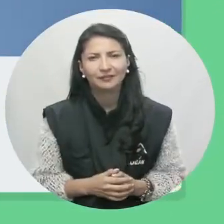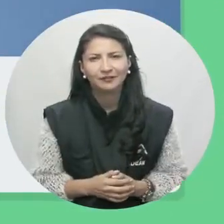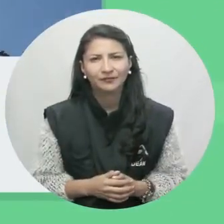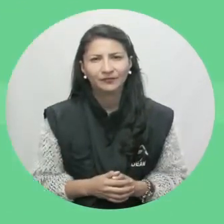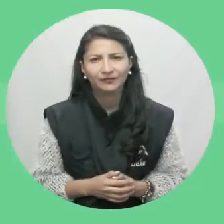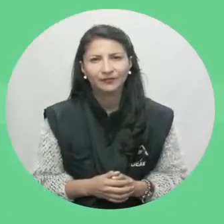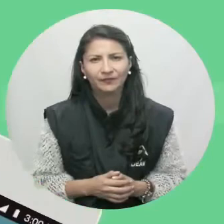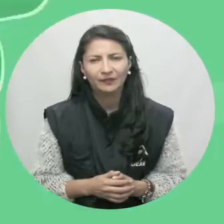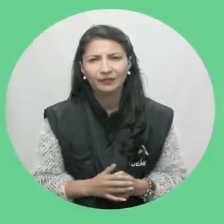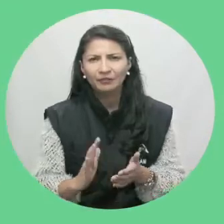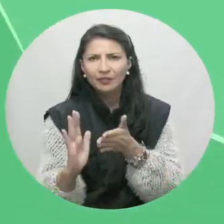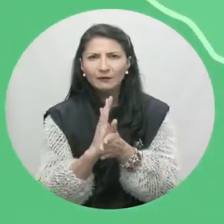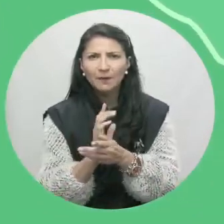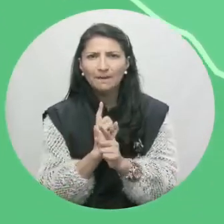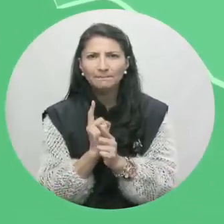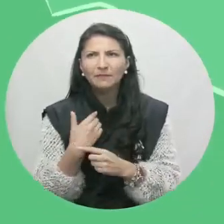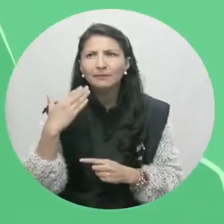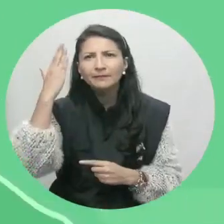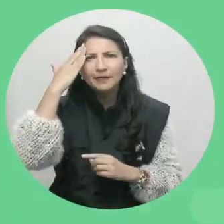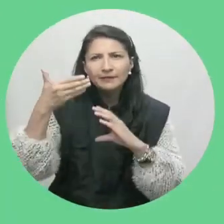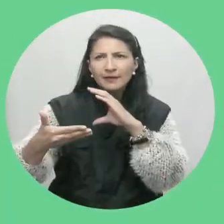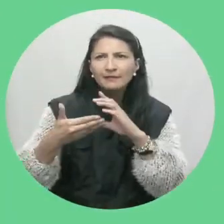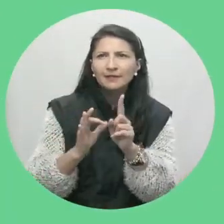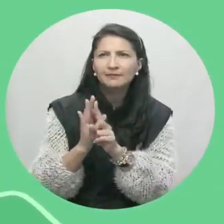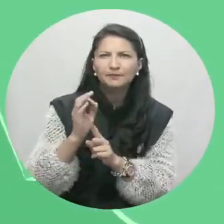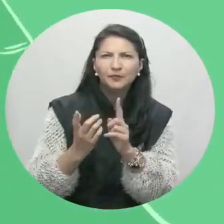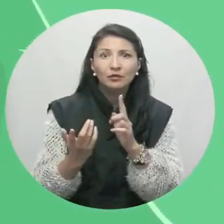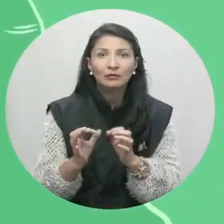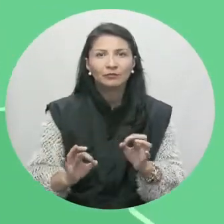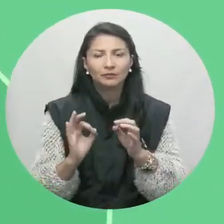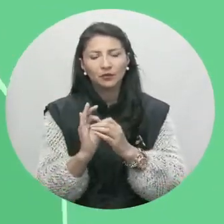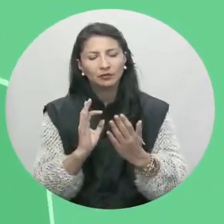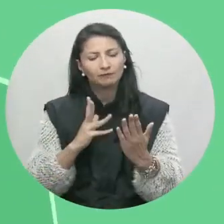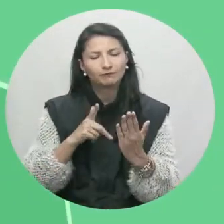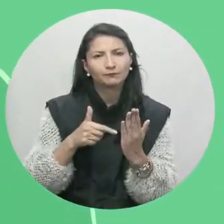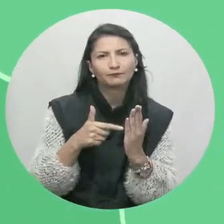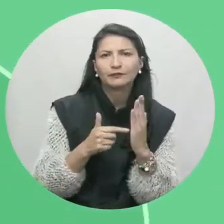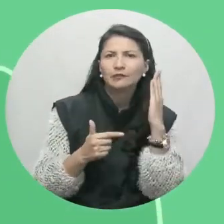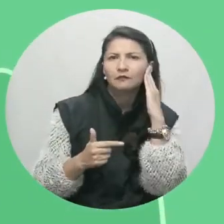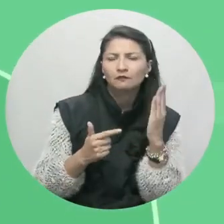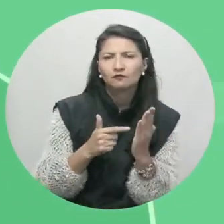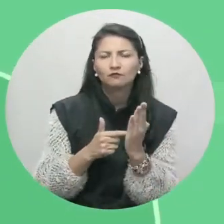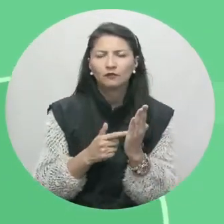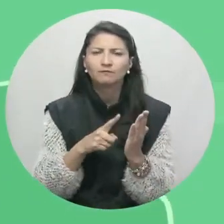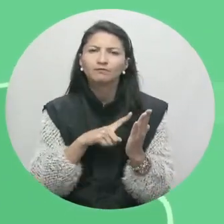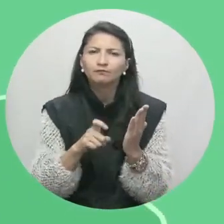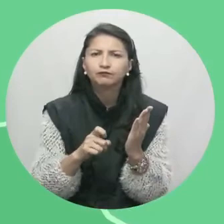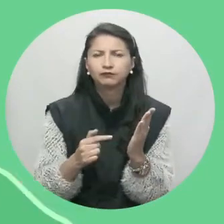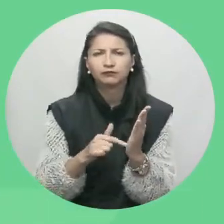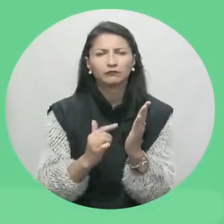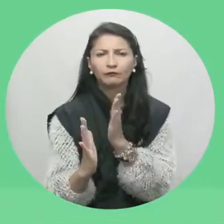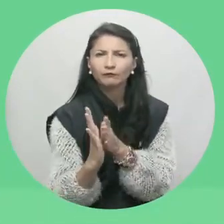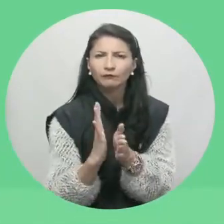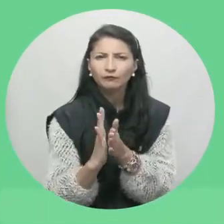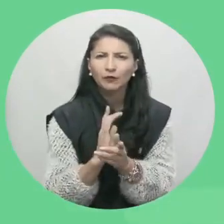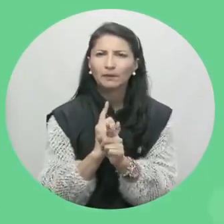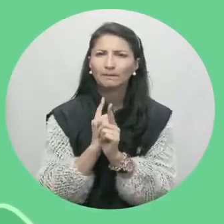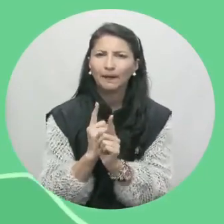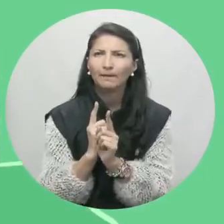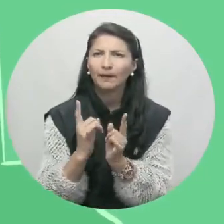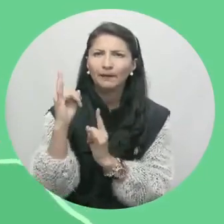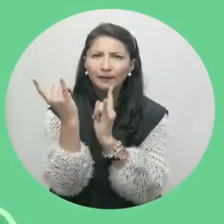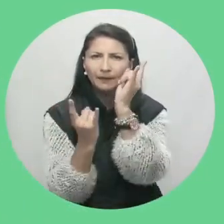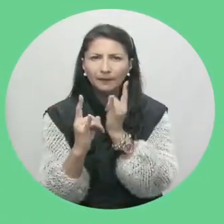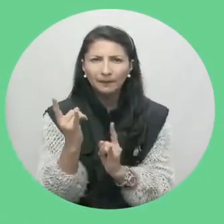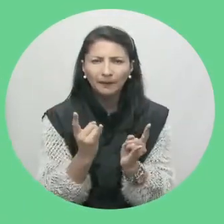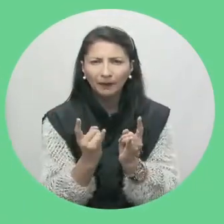www.ideam.gov.co. Y para estar informado al instante, descarga nuestra aplicación Mi Pronóstico desde Google Play o App Store. Información en tiempo